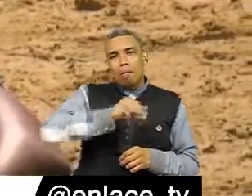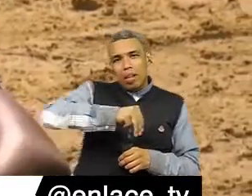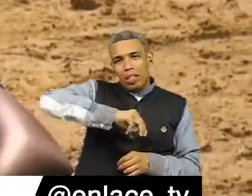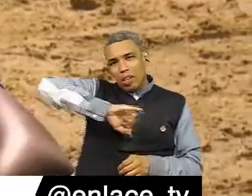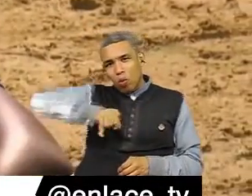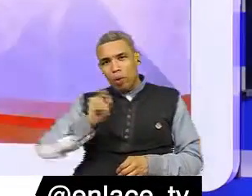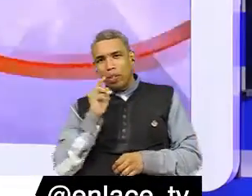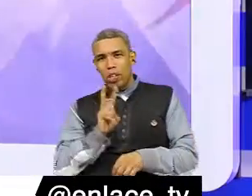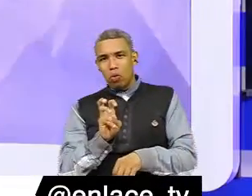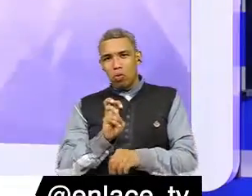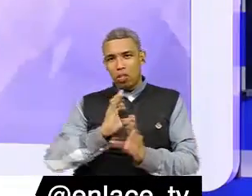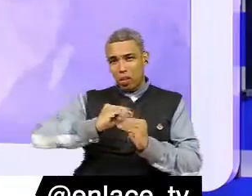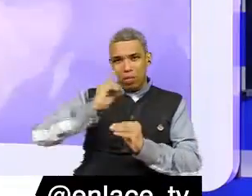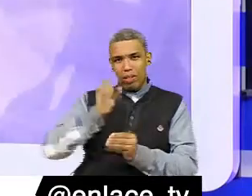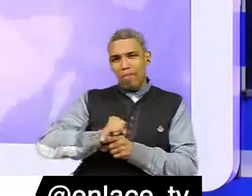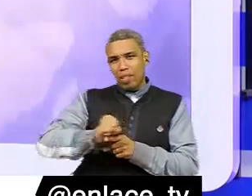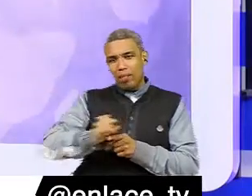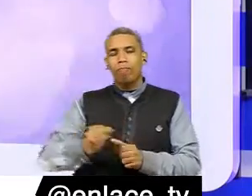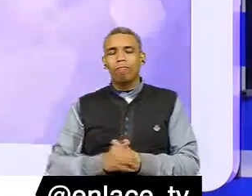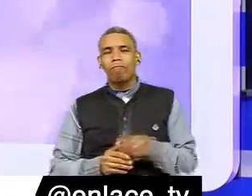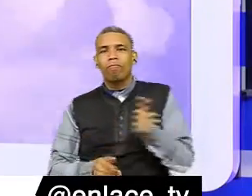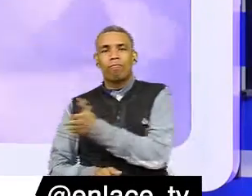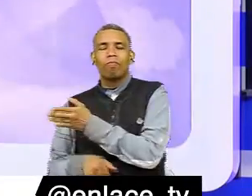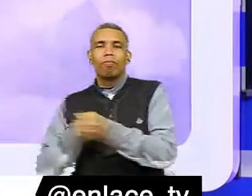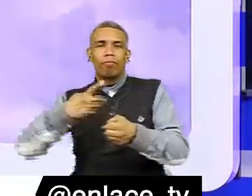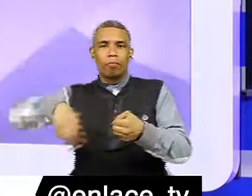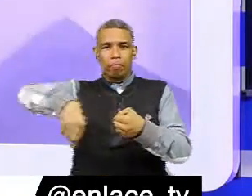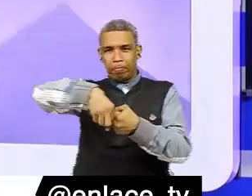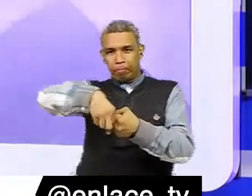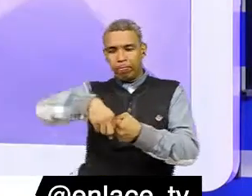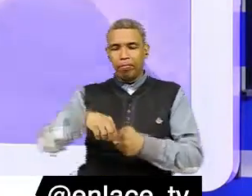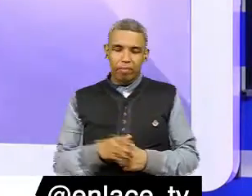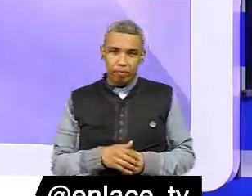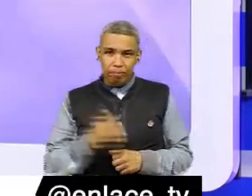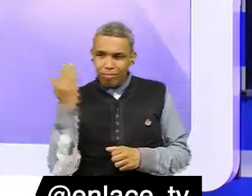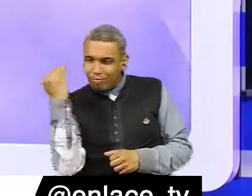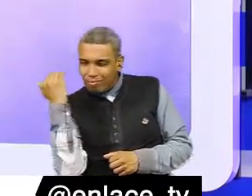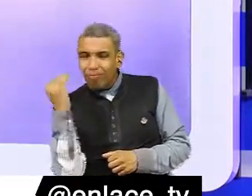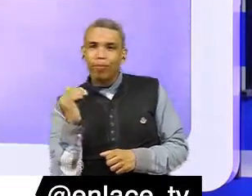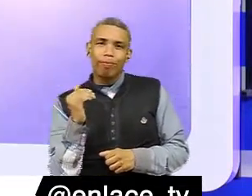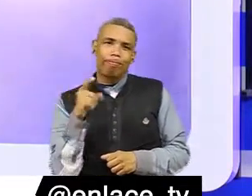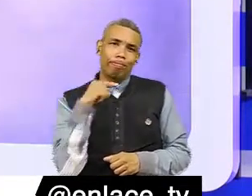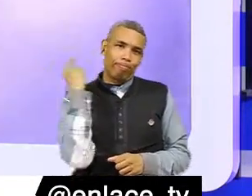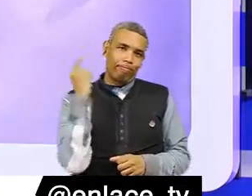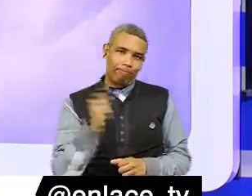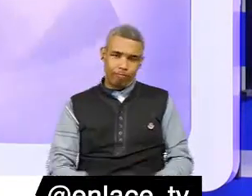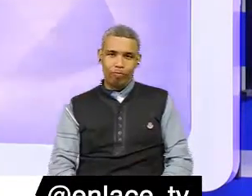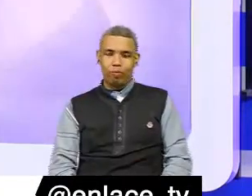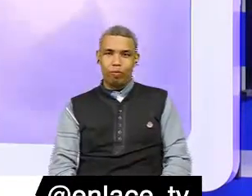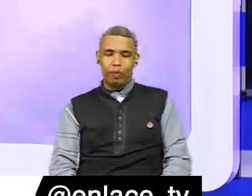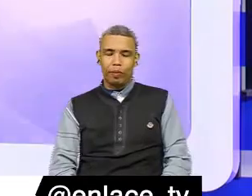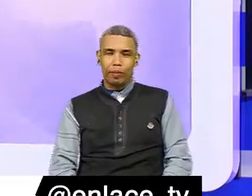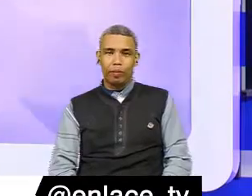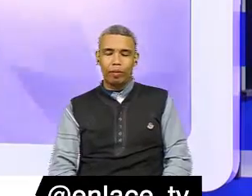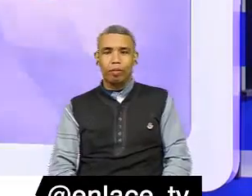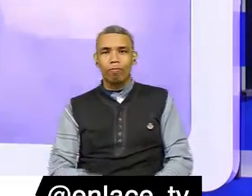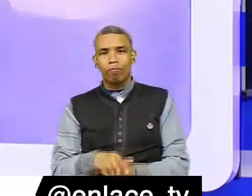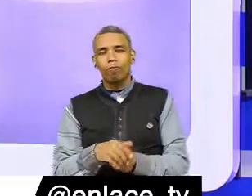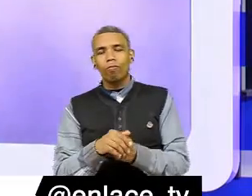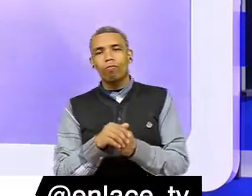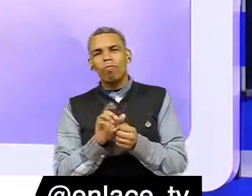noche. Hablemos ahora de Alianza Petrolera porque el cuadro amarillo sufrió su primera derrota en la Liga Águila